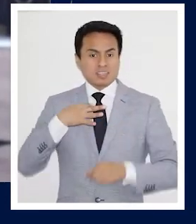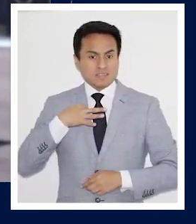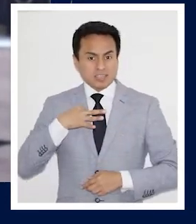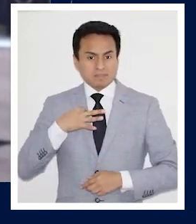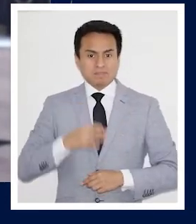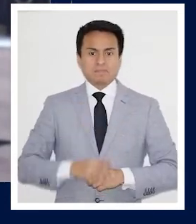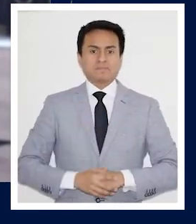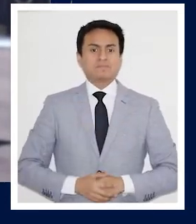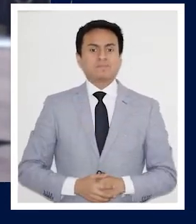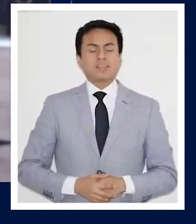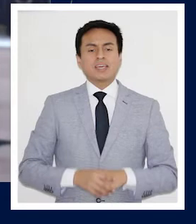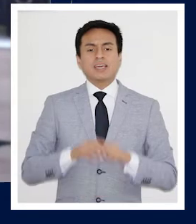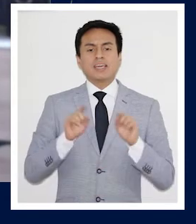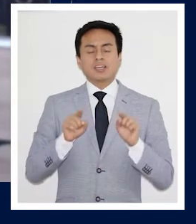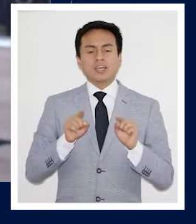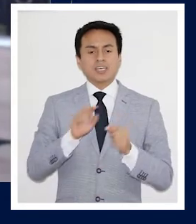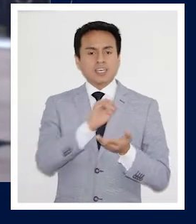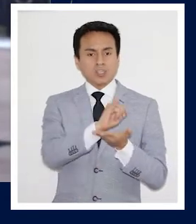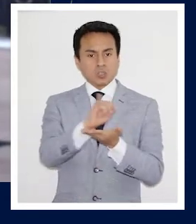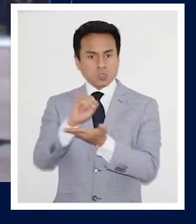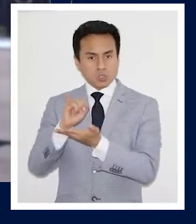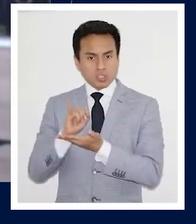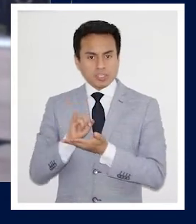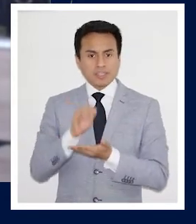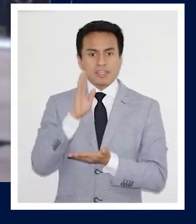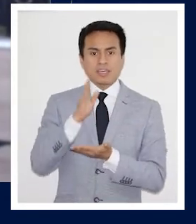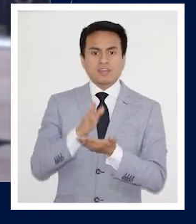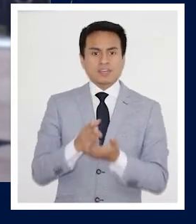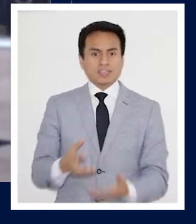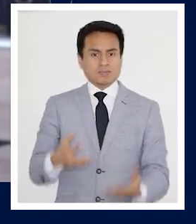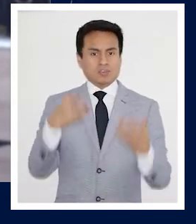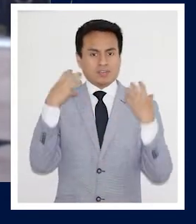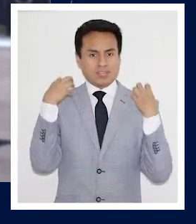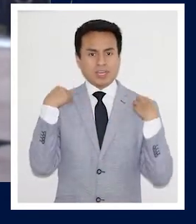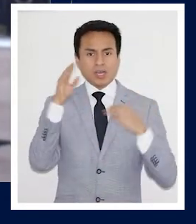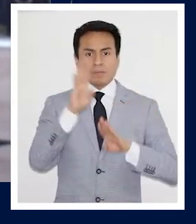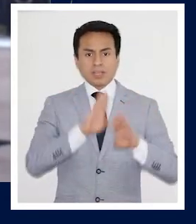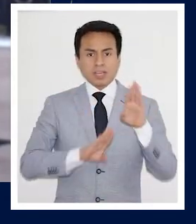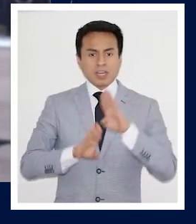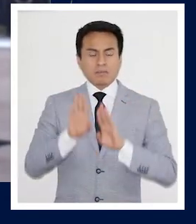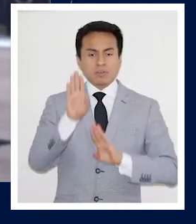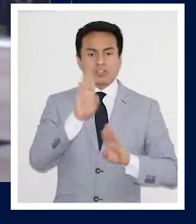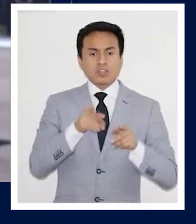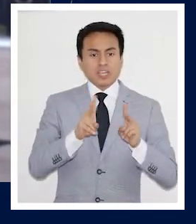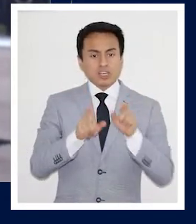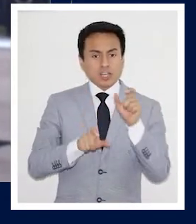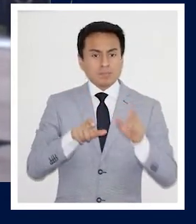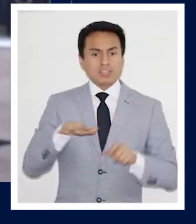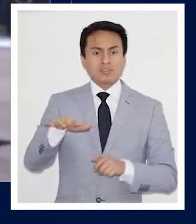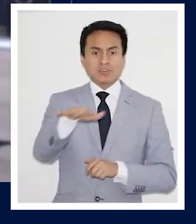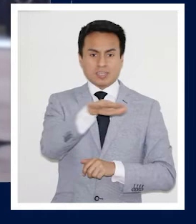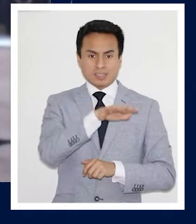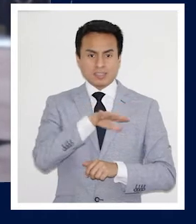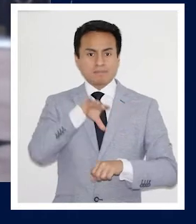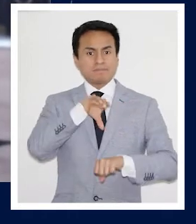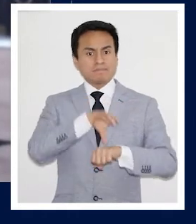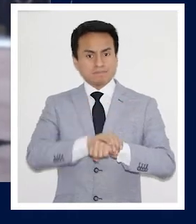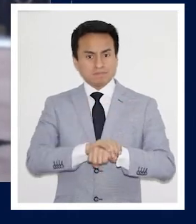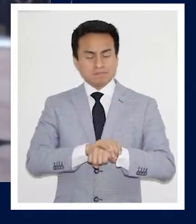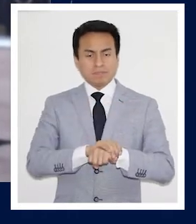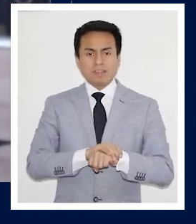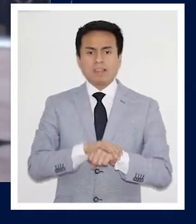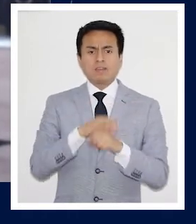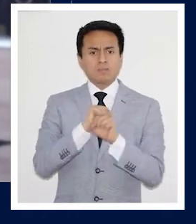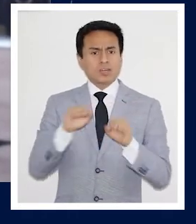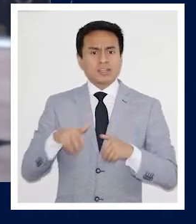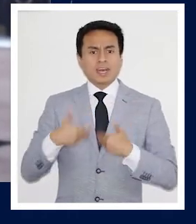de la sociedad civil. Si bien estas instituciones tienen el deber y la responsabilidad de velar por la protección de los derechos de las personas